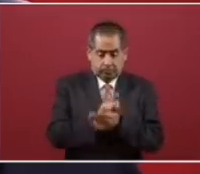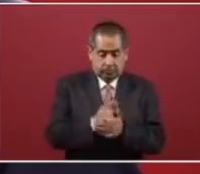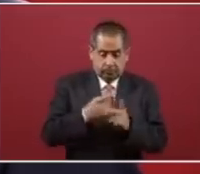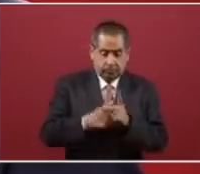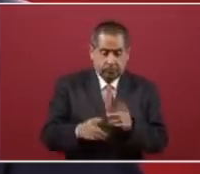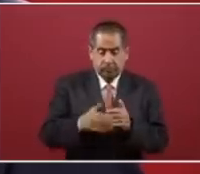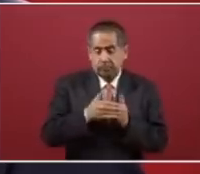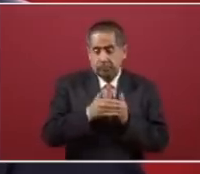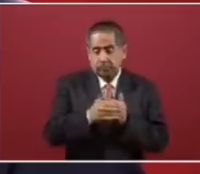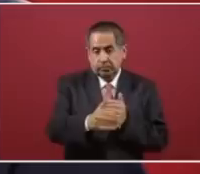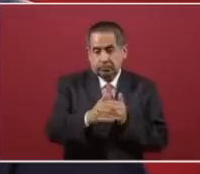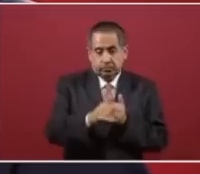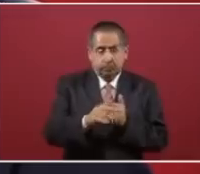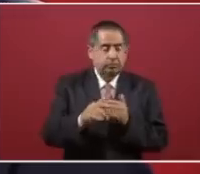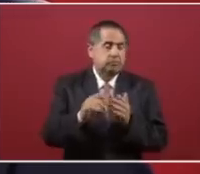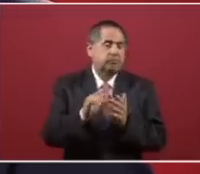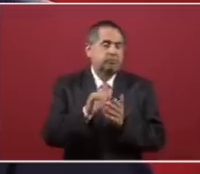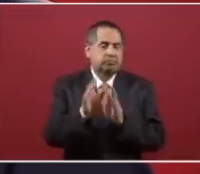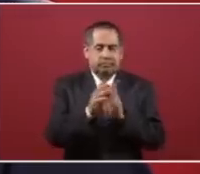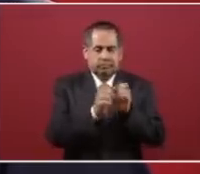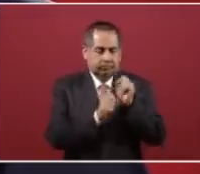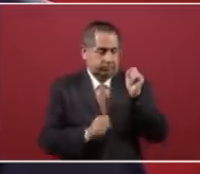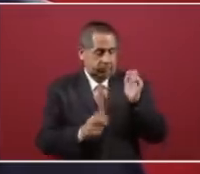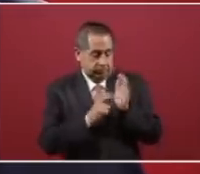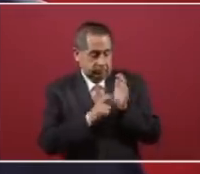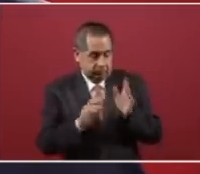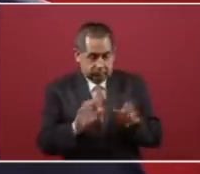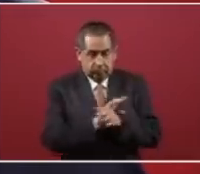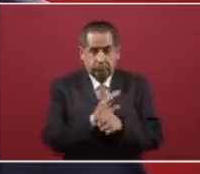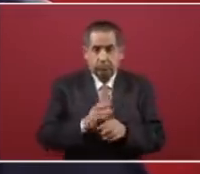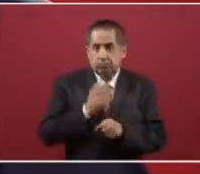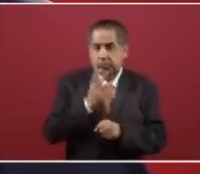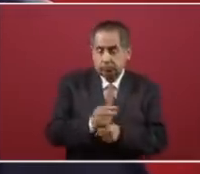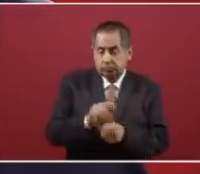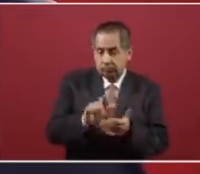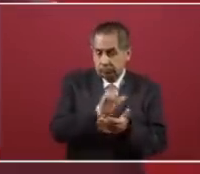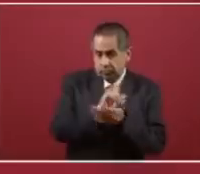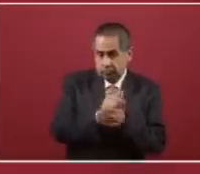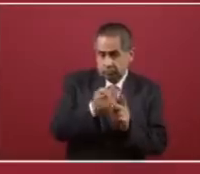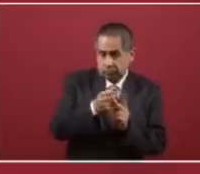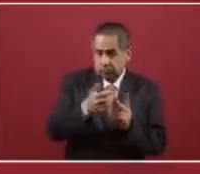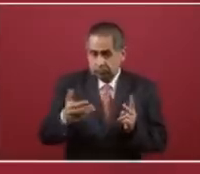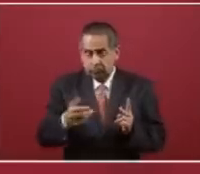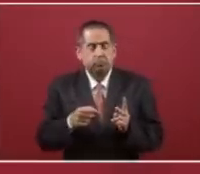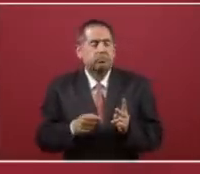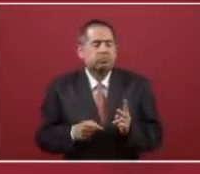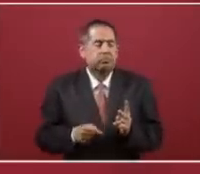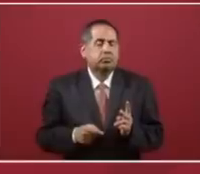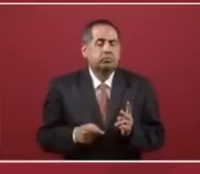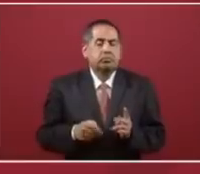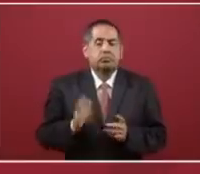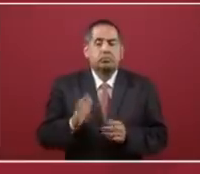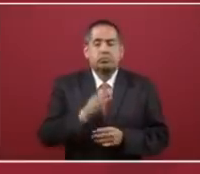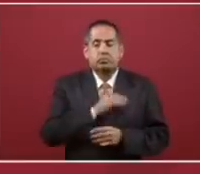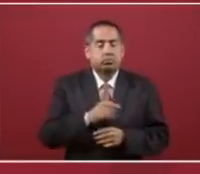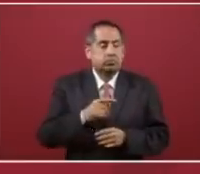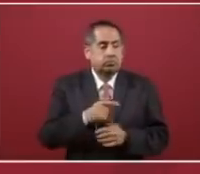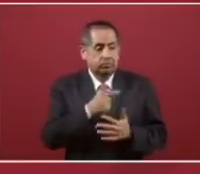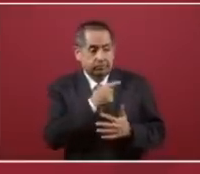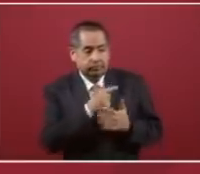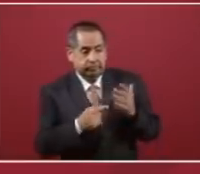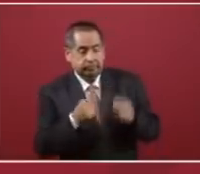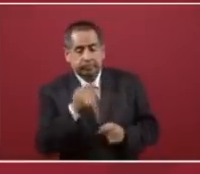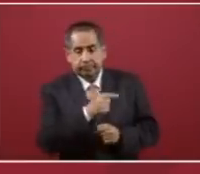la reforma constitucional y las leyes ya los implicados